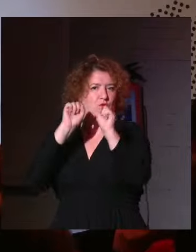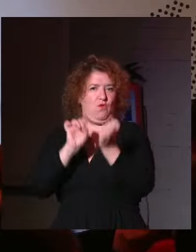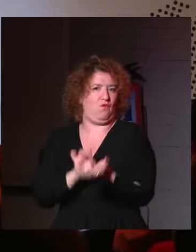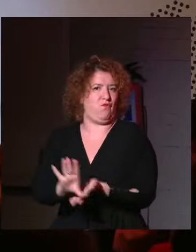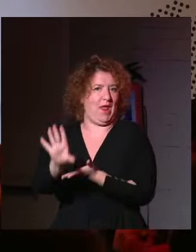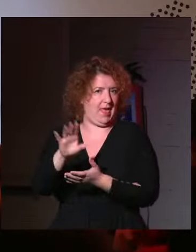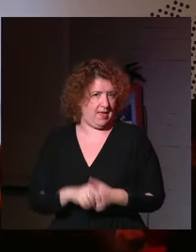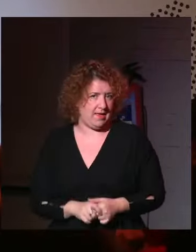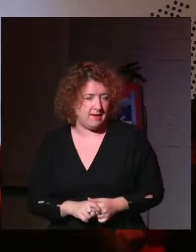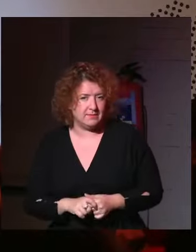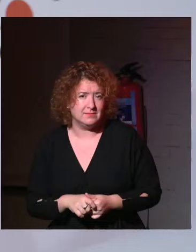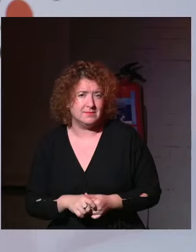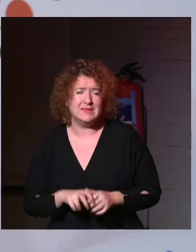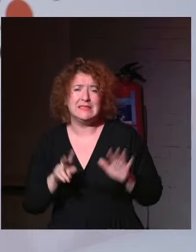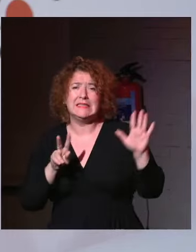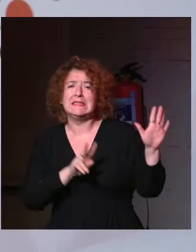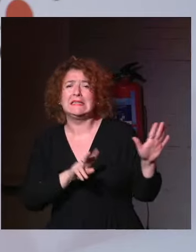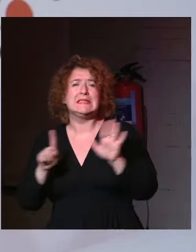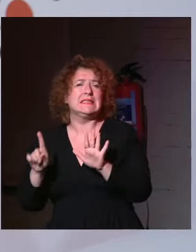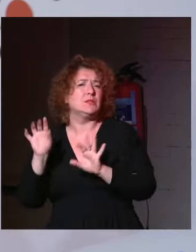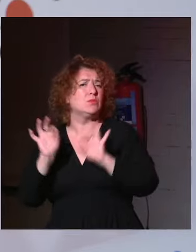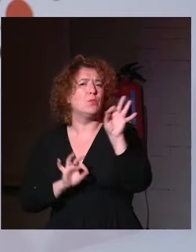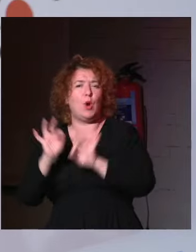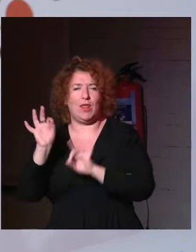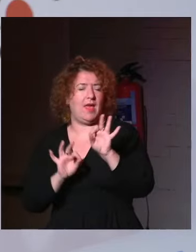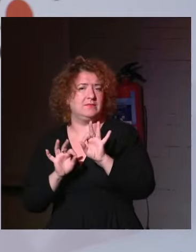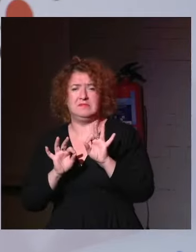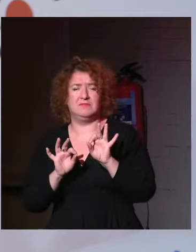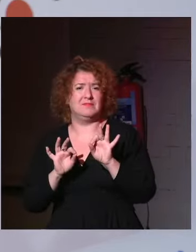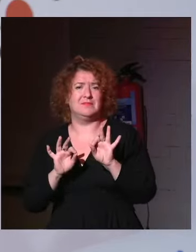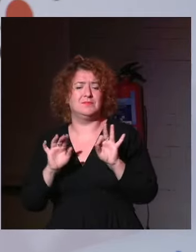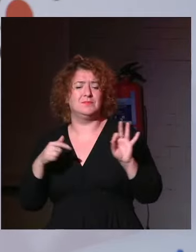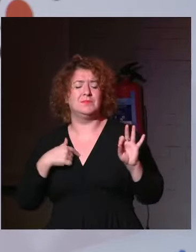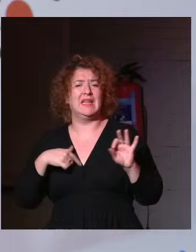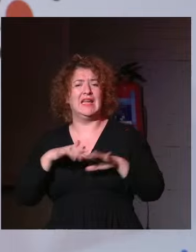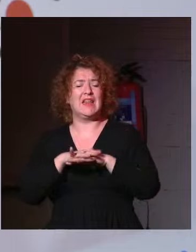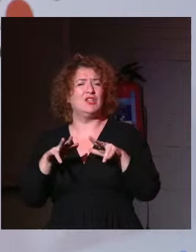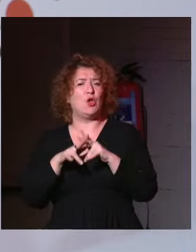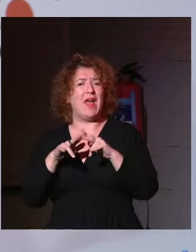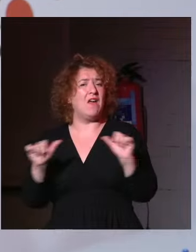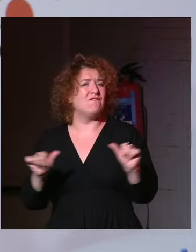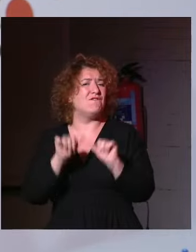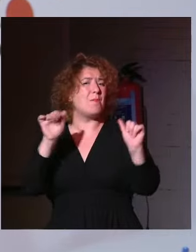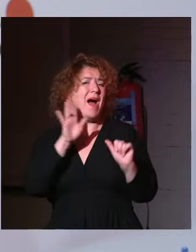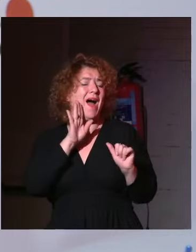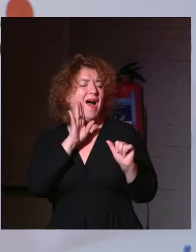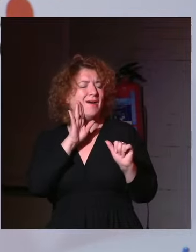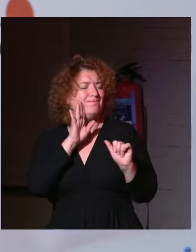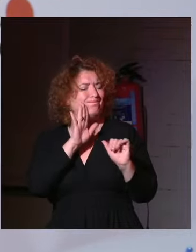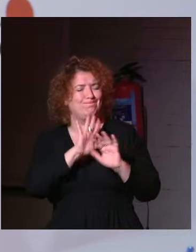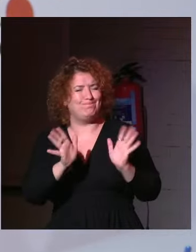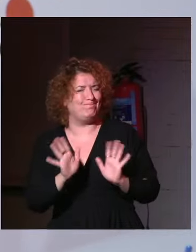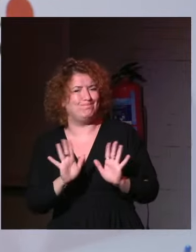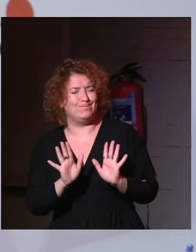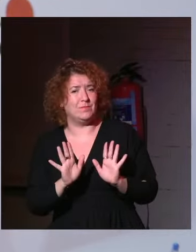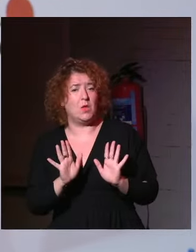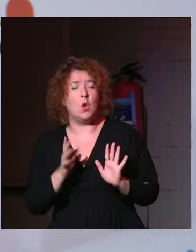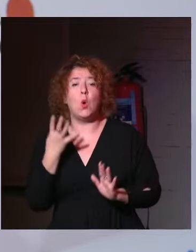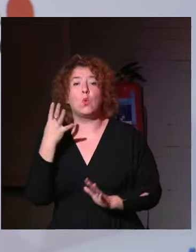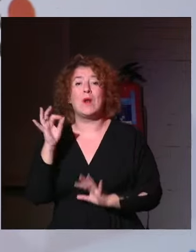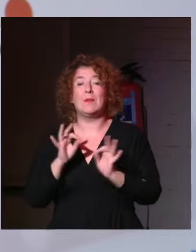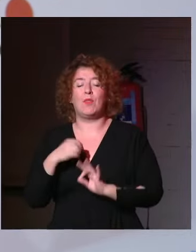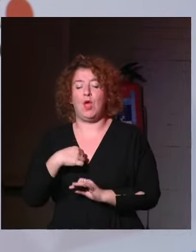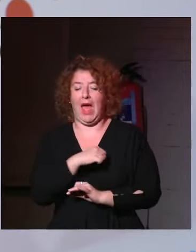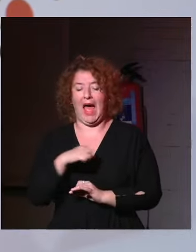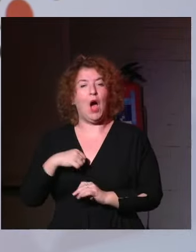el 76 por cambió su forma de utilizar las redes el 40% se autocensura a mí